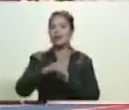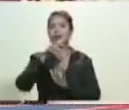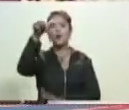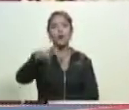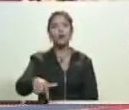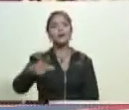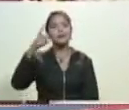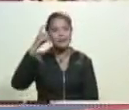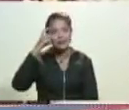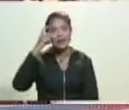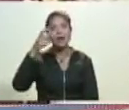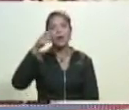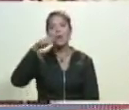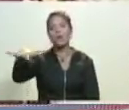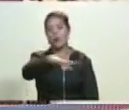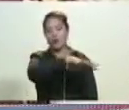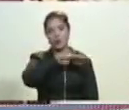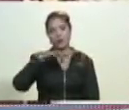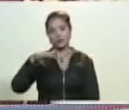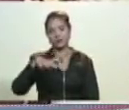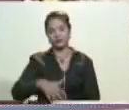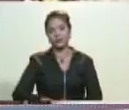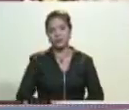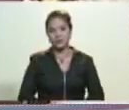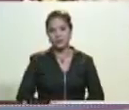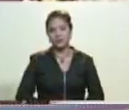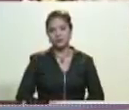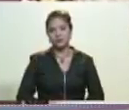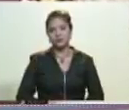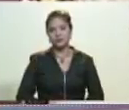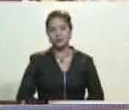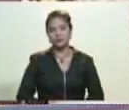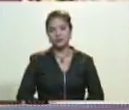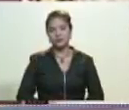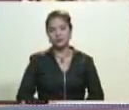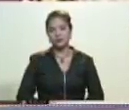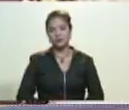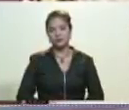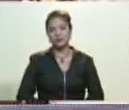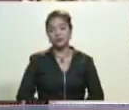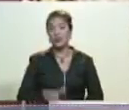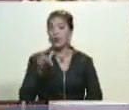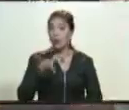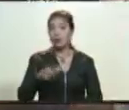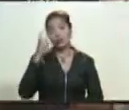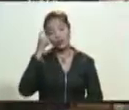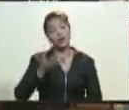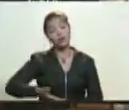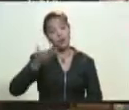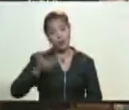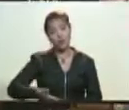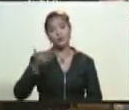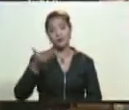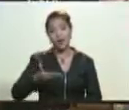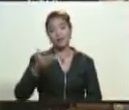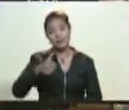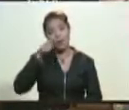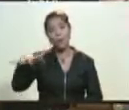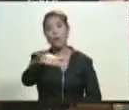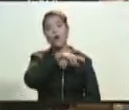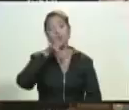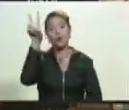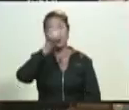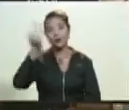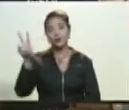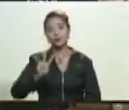día como el Día del Pueblo. Yo quiero, en este día memorable del pueblo de